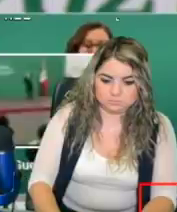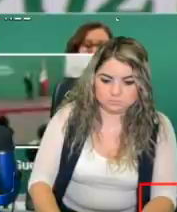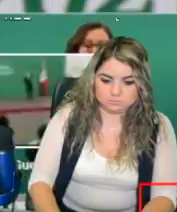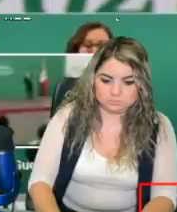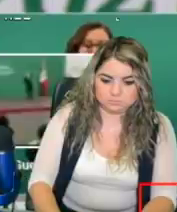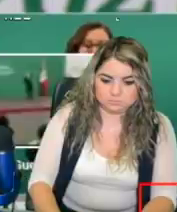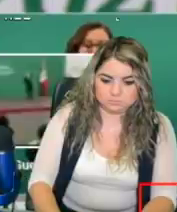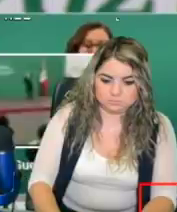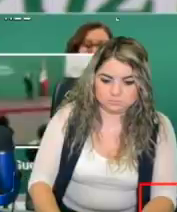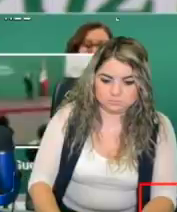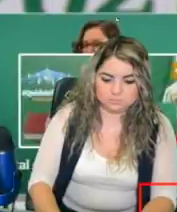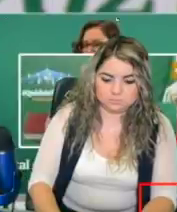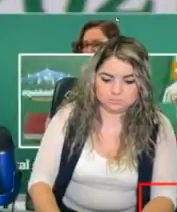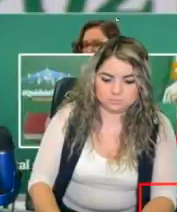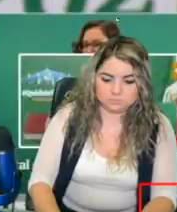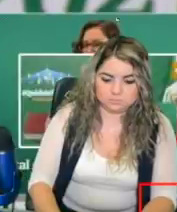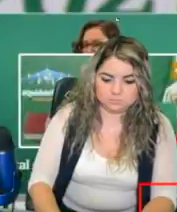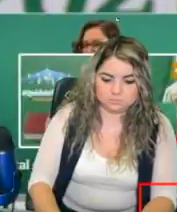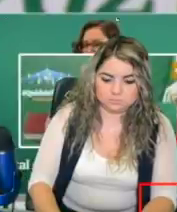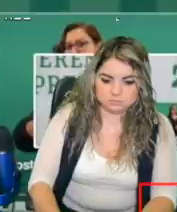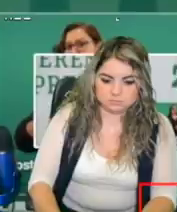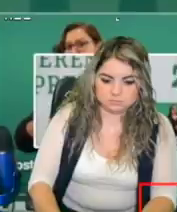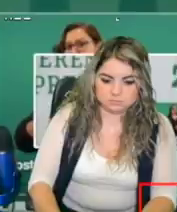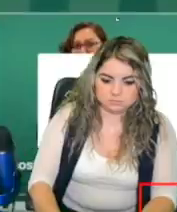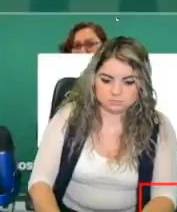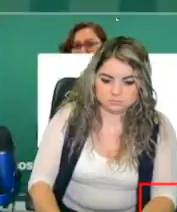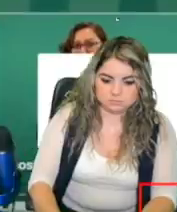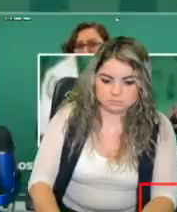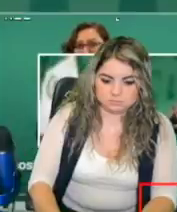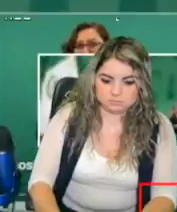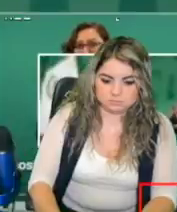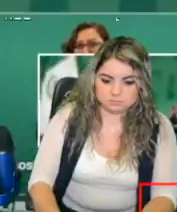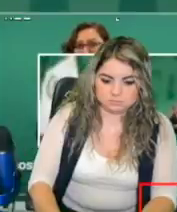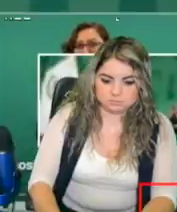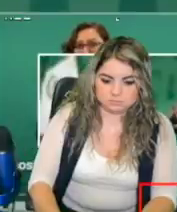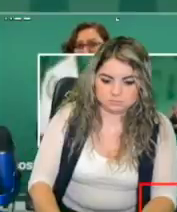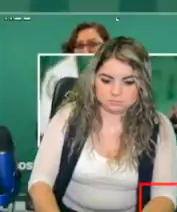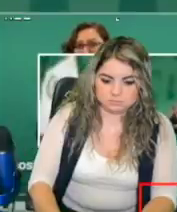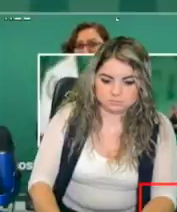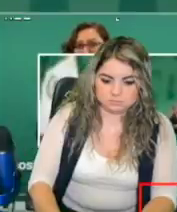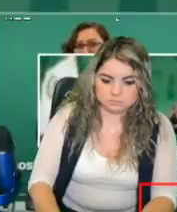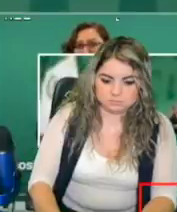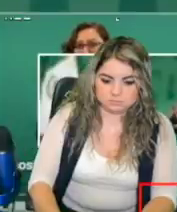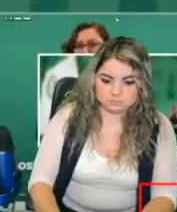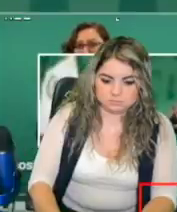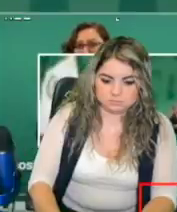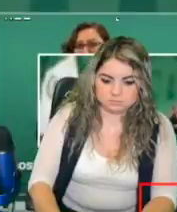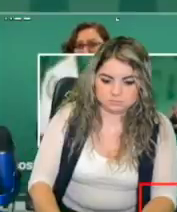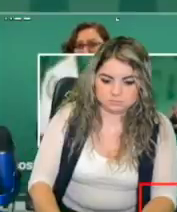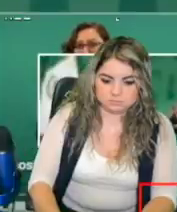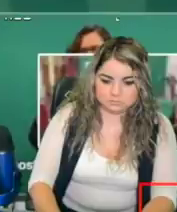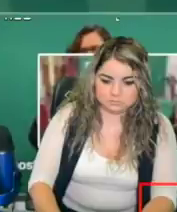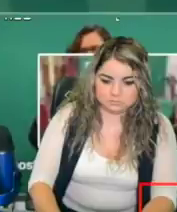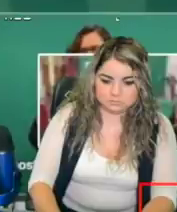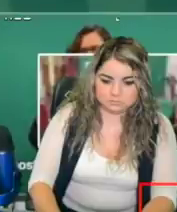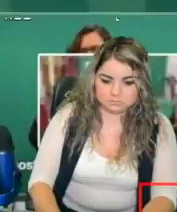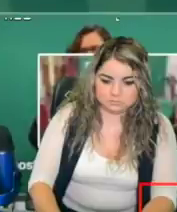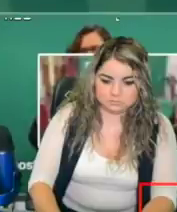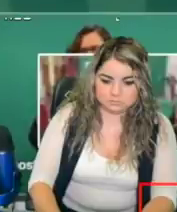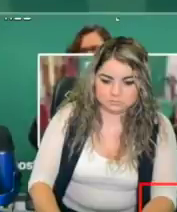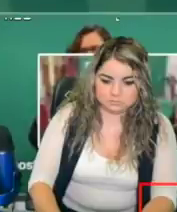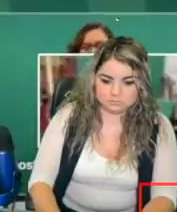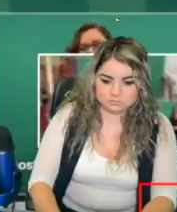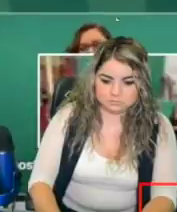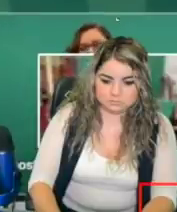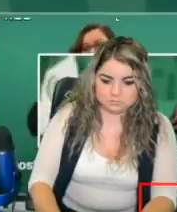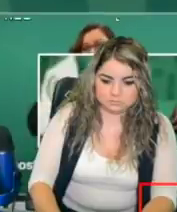lleguen. ¿Quién lo va a determinar? No tu servidor, la autoridad que va a hacer el peritaje y que va a ubicar, bueno, pues, ¿qué